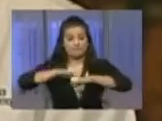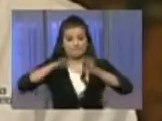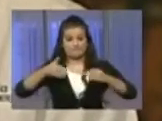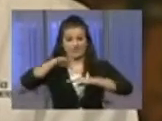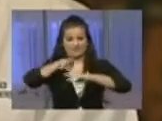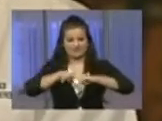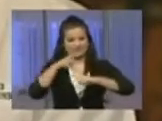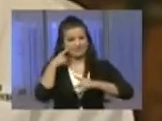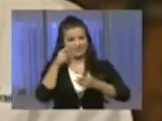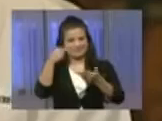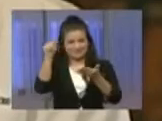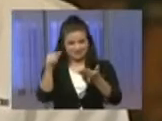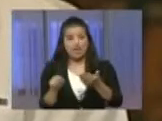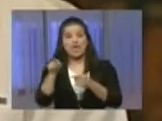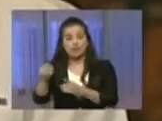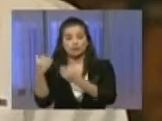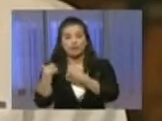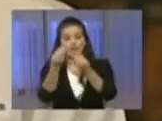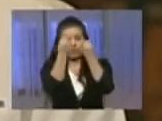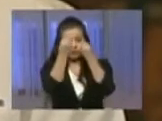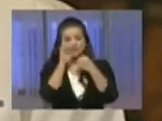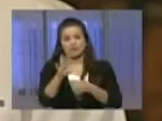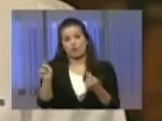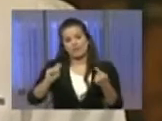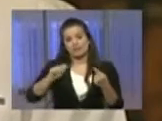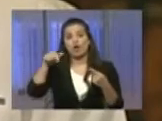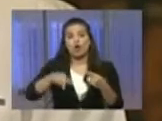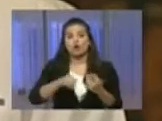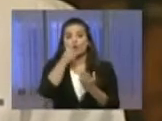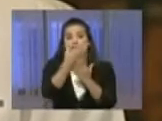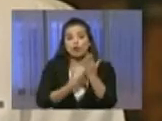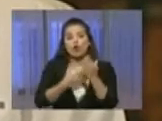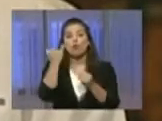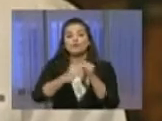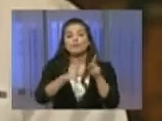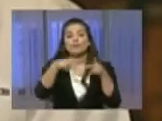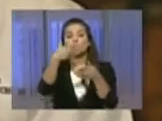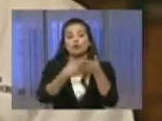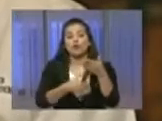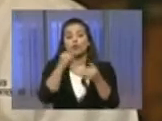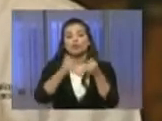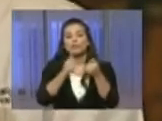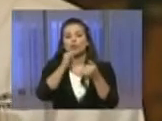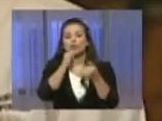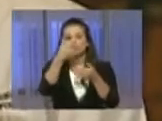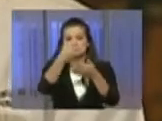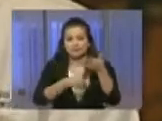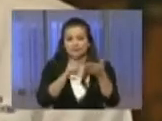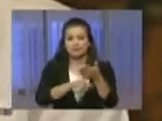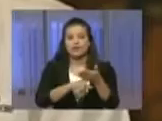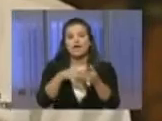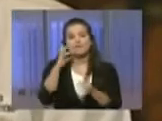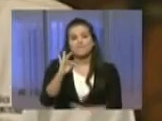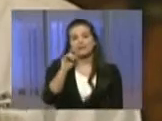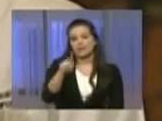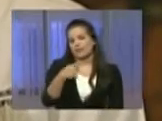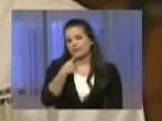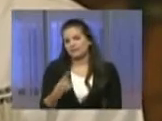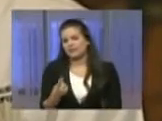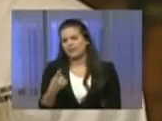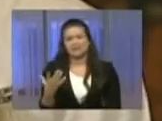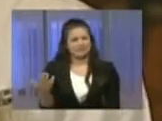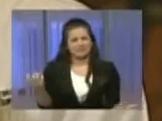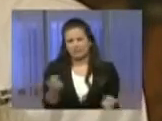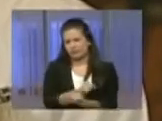noticias de el día de hoy y también dice que es imposible que se haga ningún